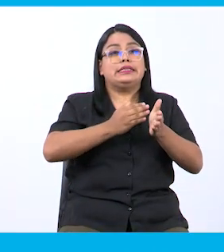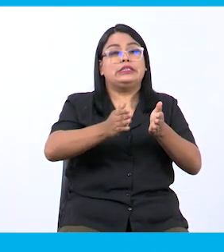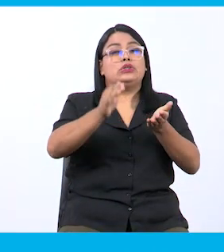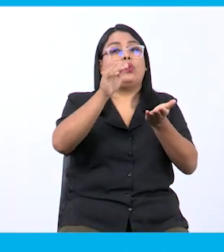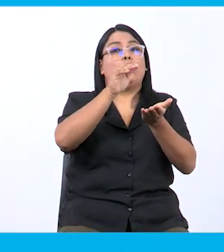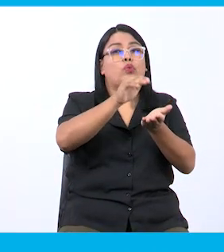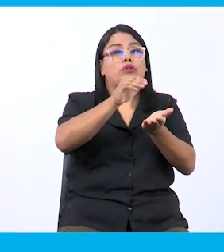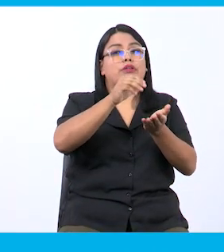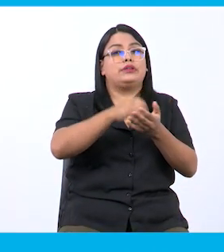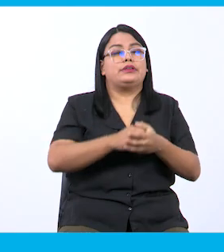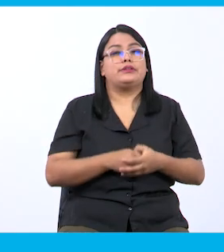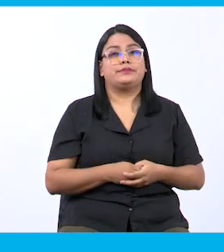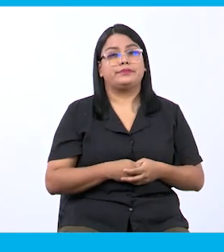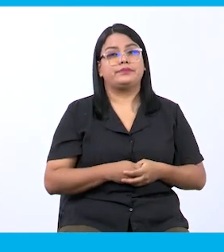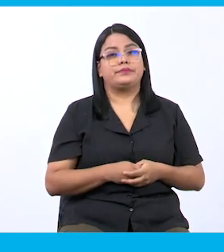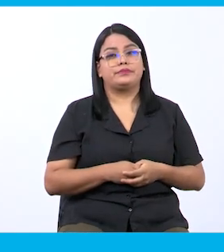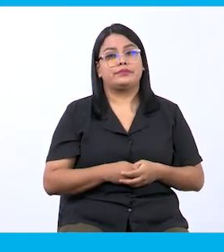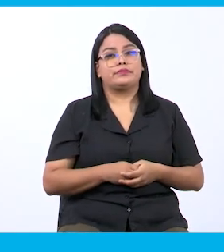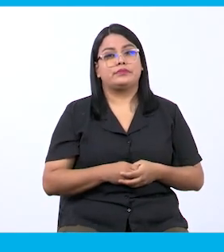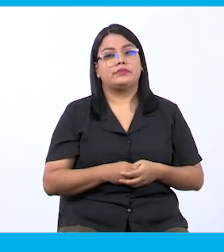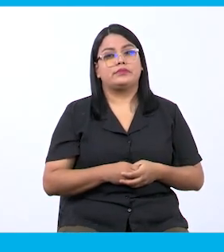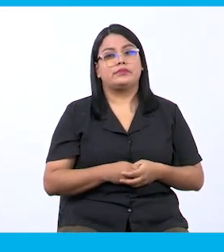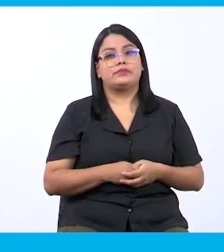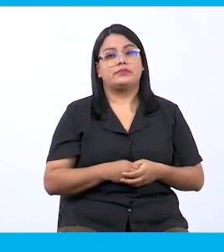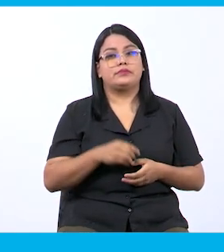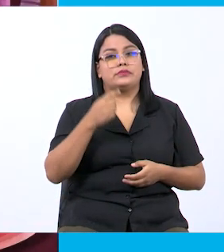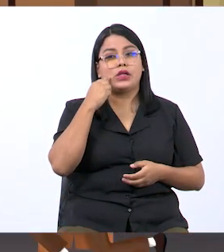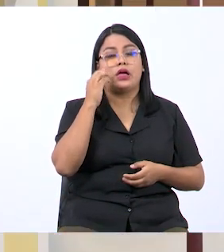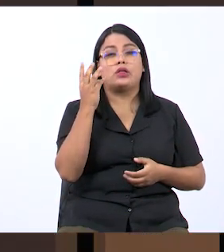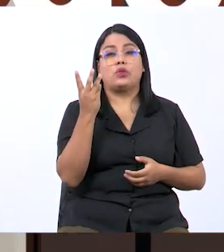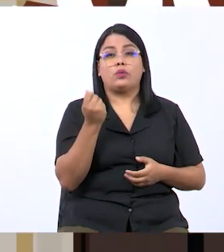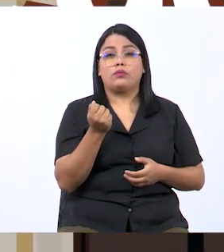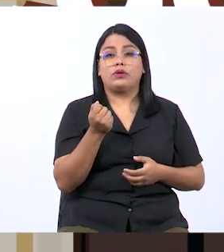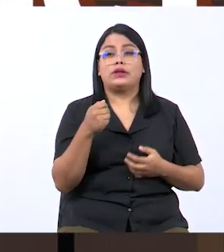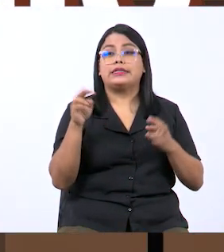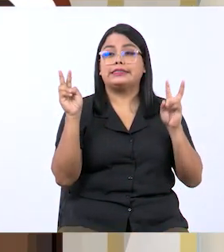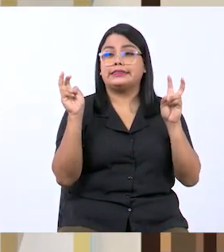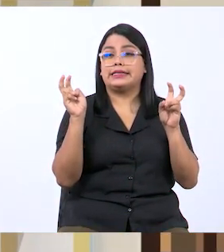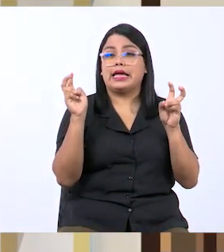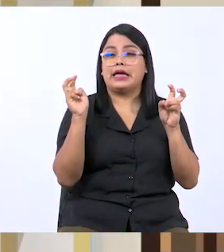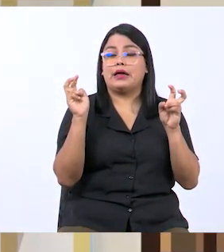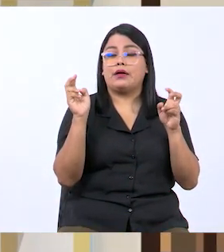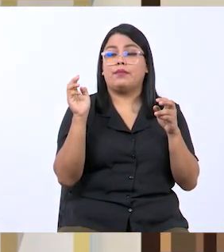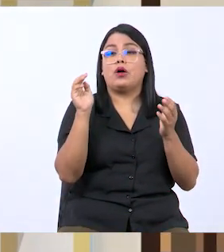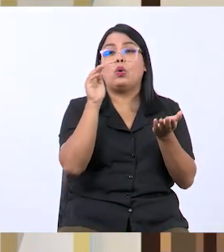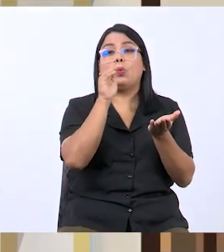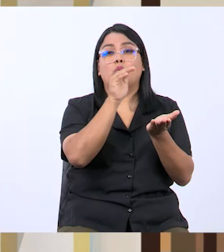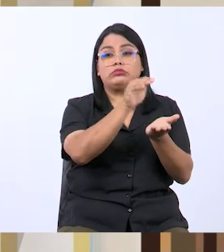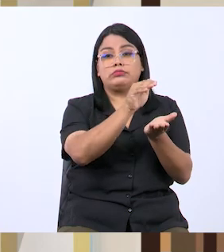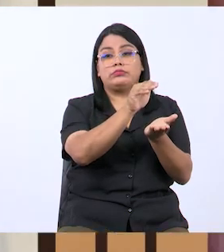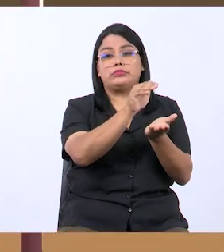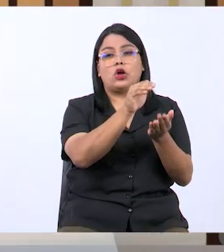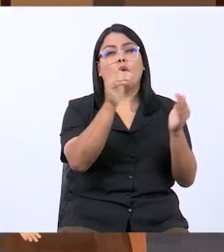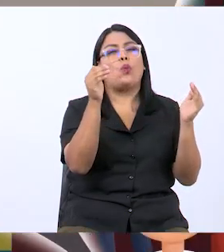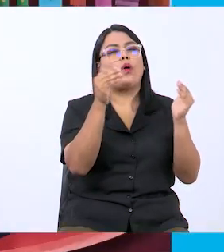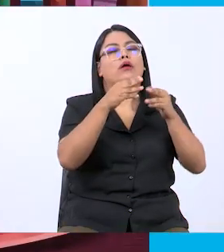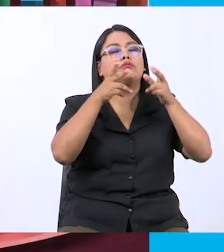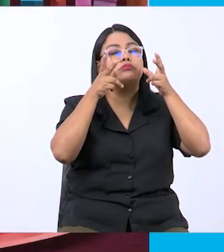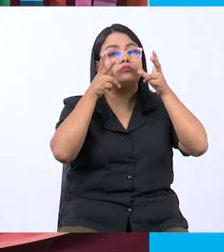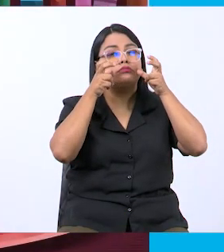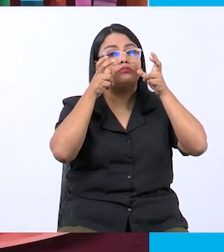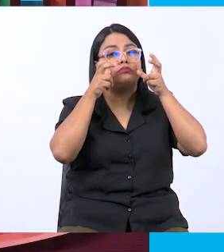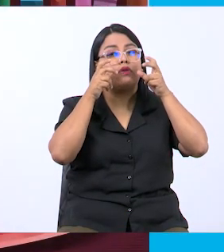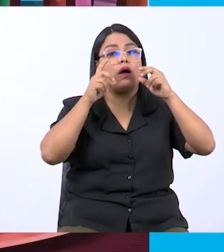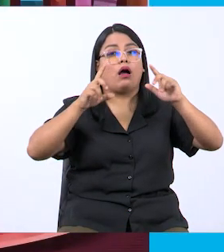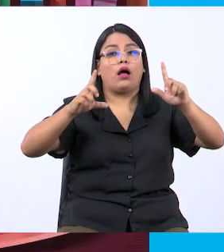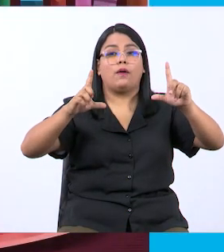Entrada de unidad. La entrada de unidad contiene el número y el título de la unidad. También podemos